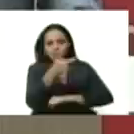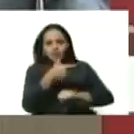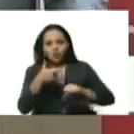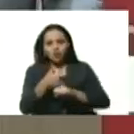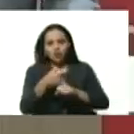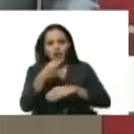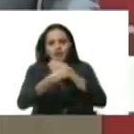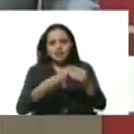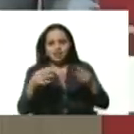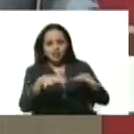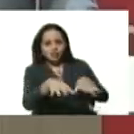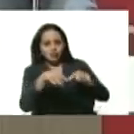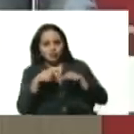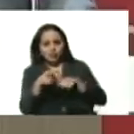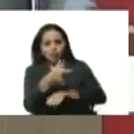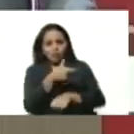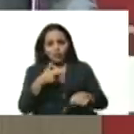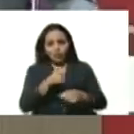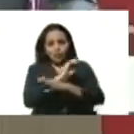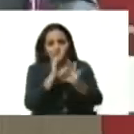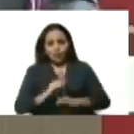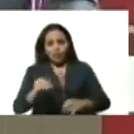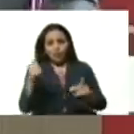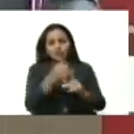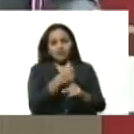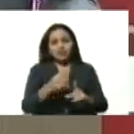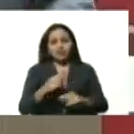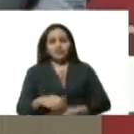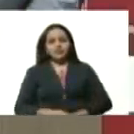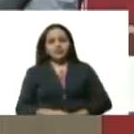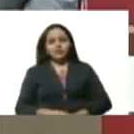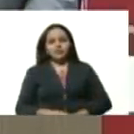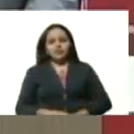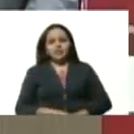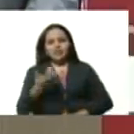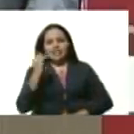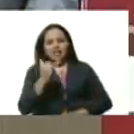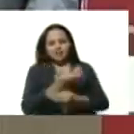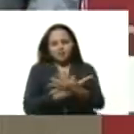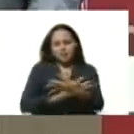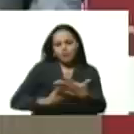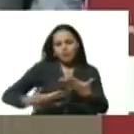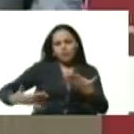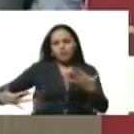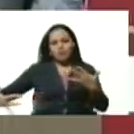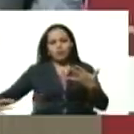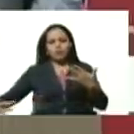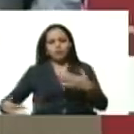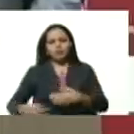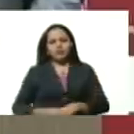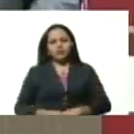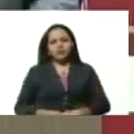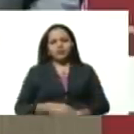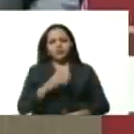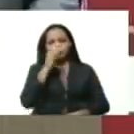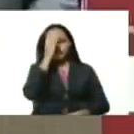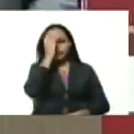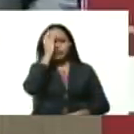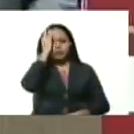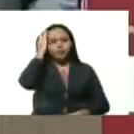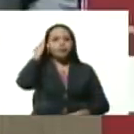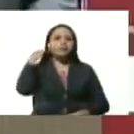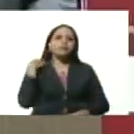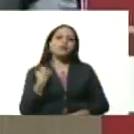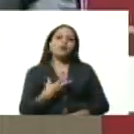con el poder por vías violentas y dejar un baño de sangre en el camino. Son incontables